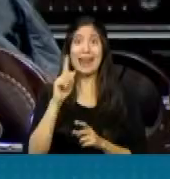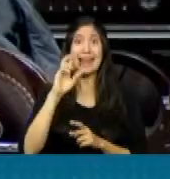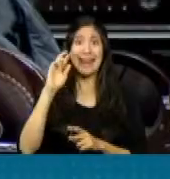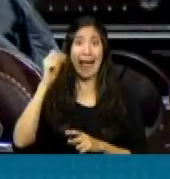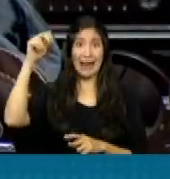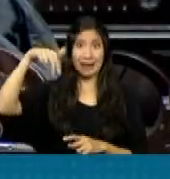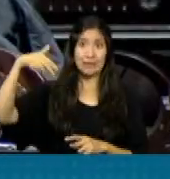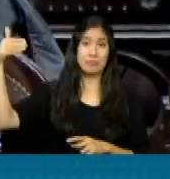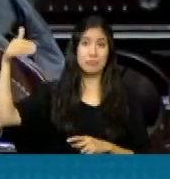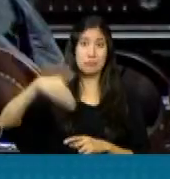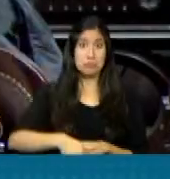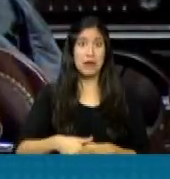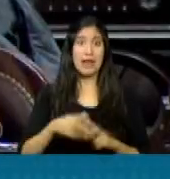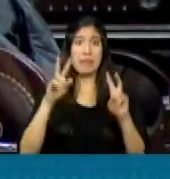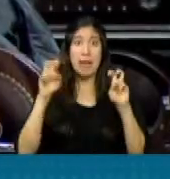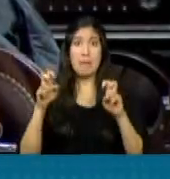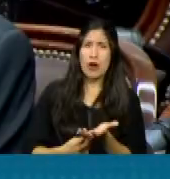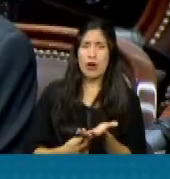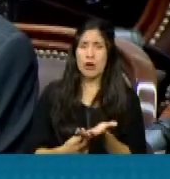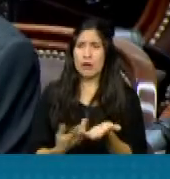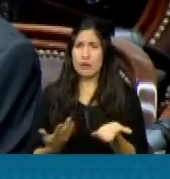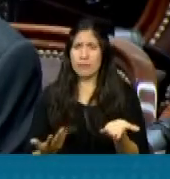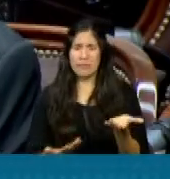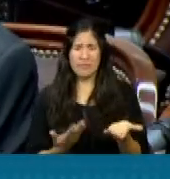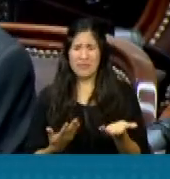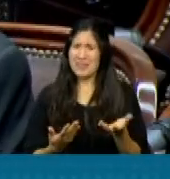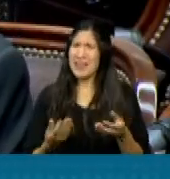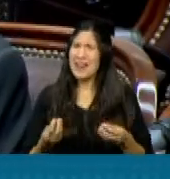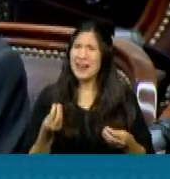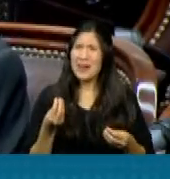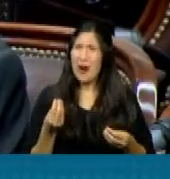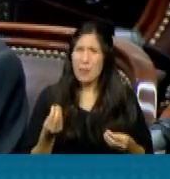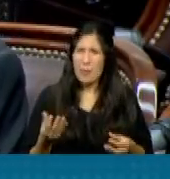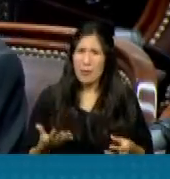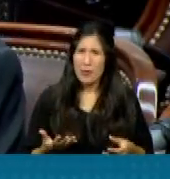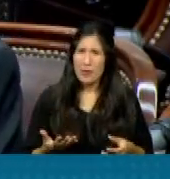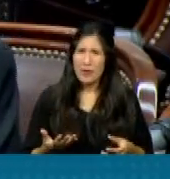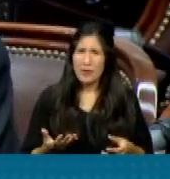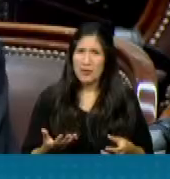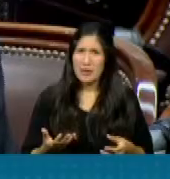en el cierre de campaña de Silvia Los Penato que ellos van a continuar